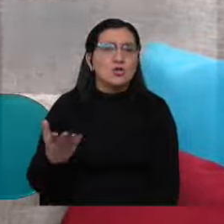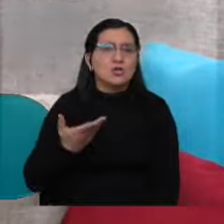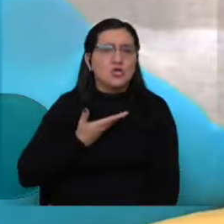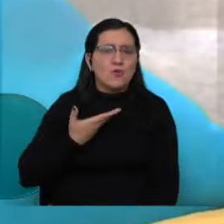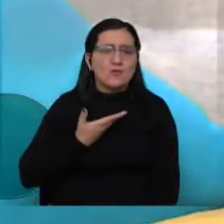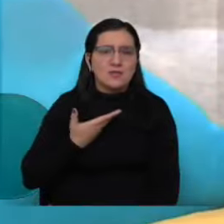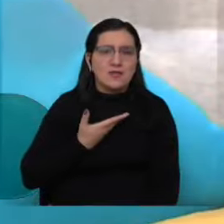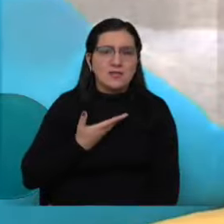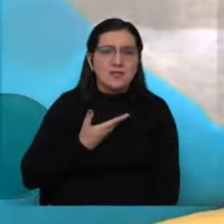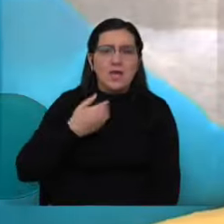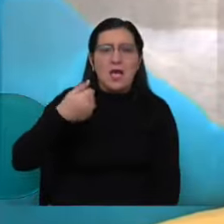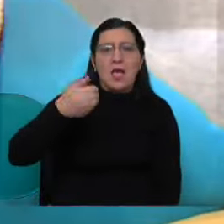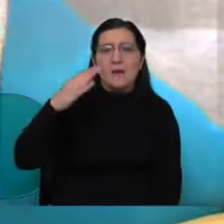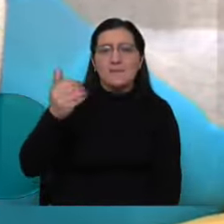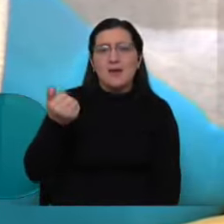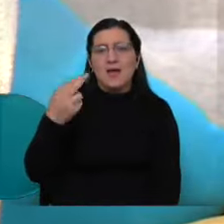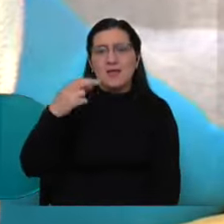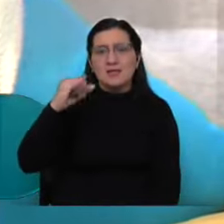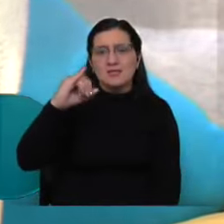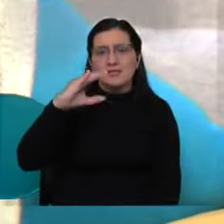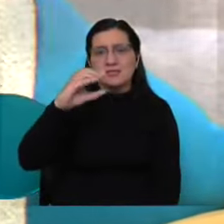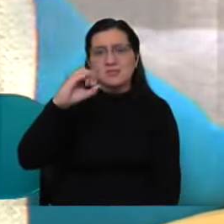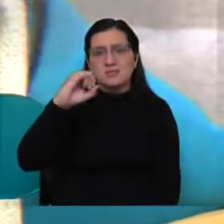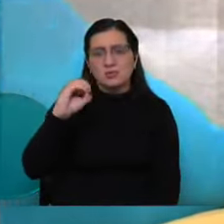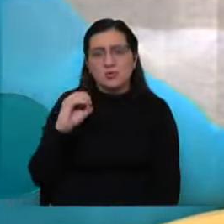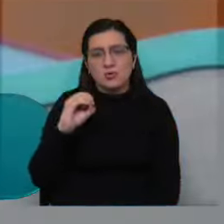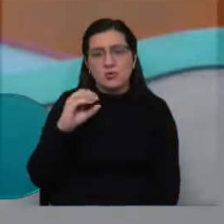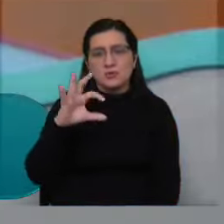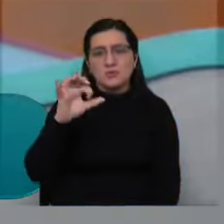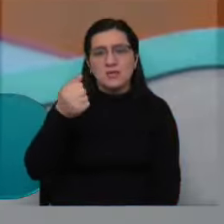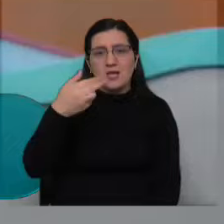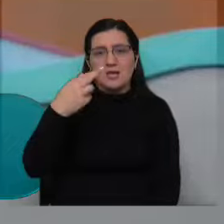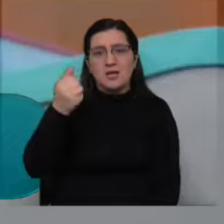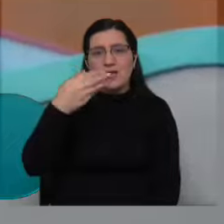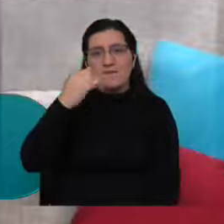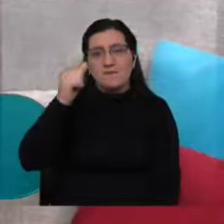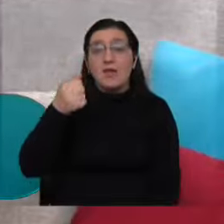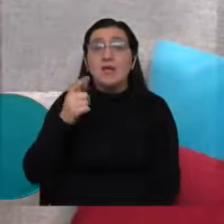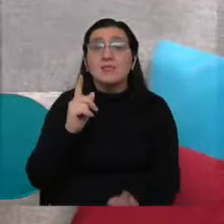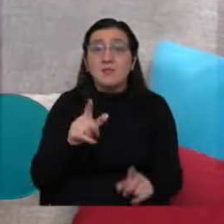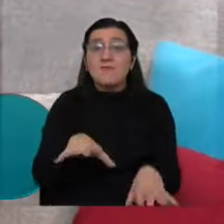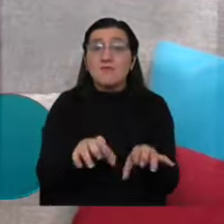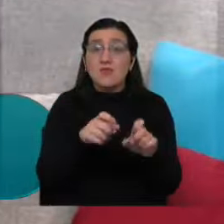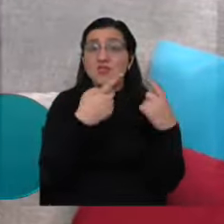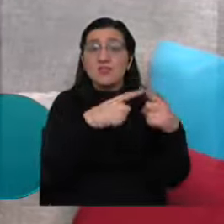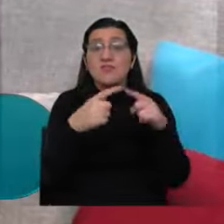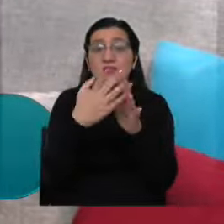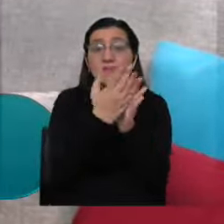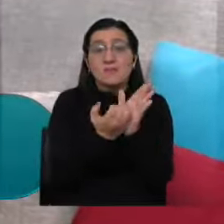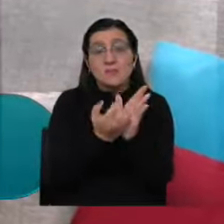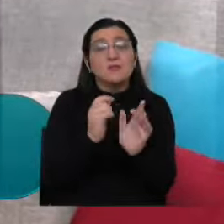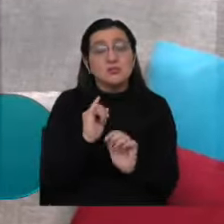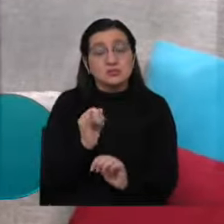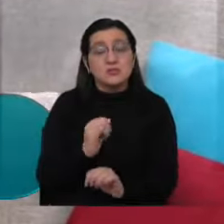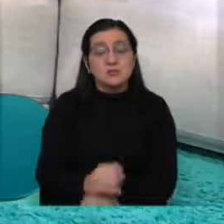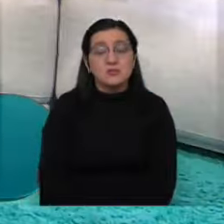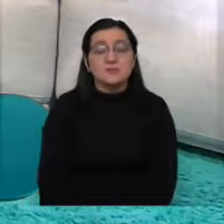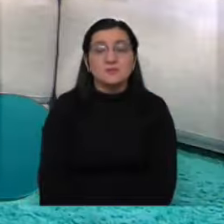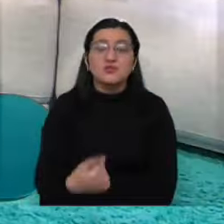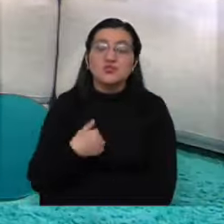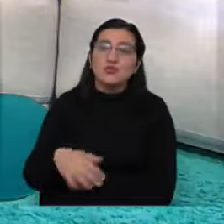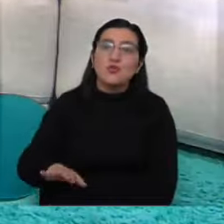en chico Carlo cuando le recita unos versos colorados y vivió en varios departamentos también también y me daría